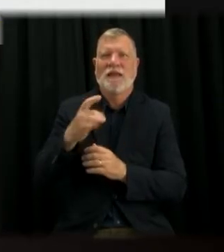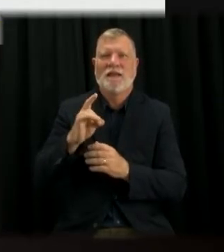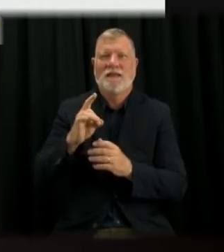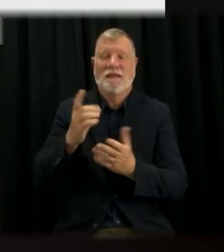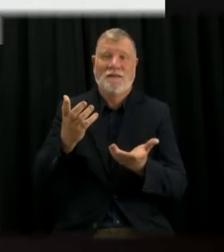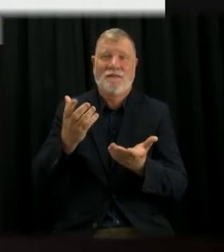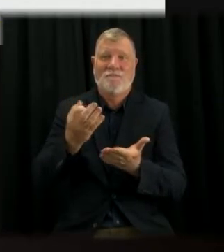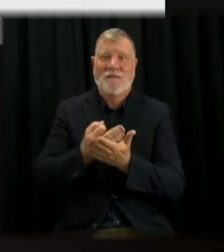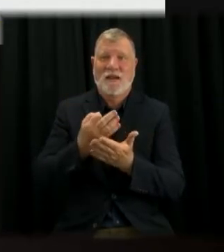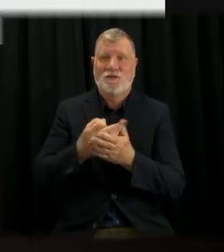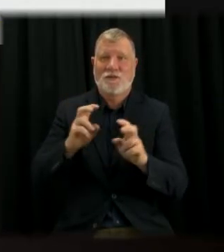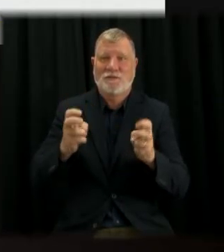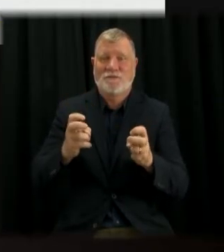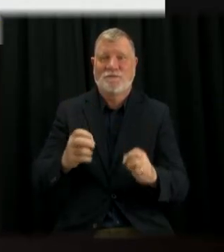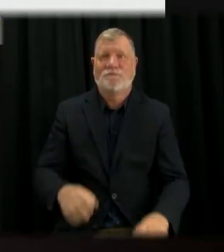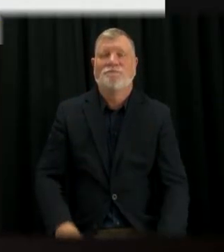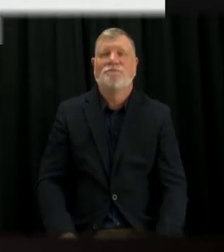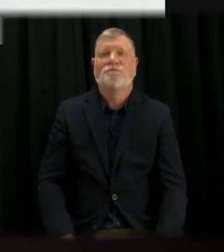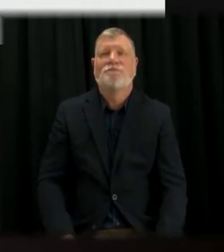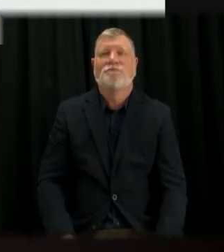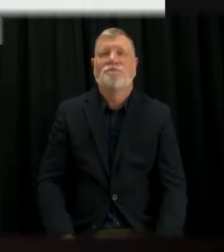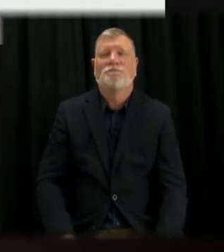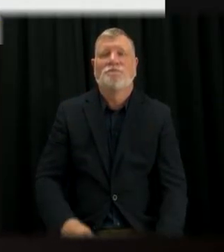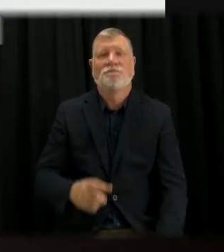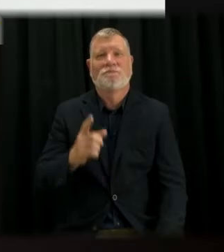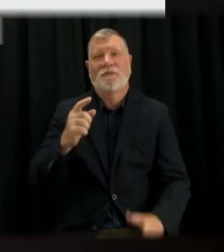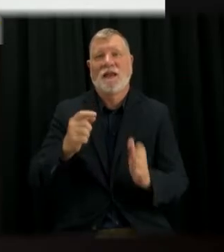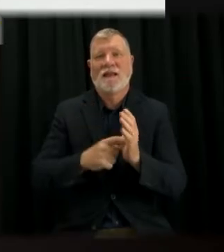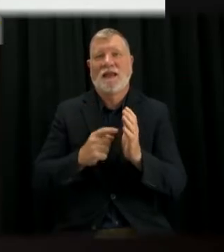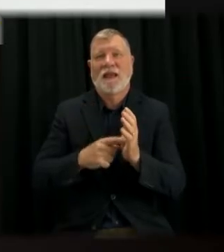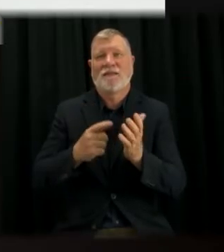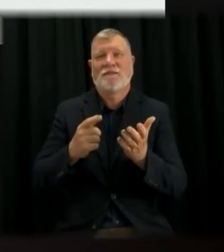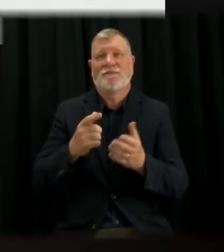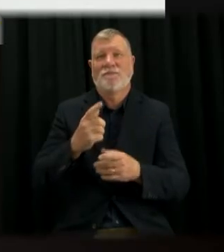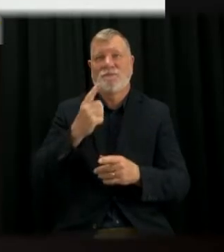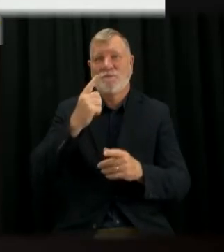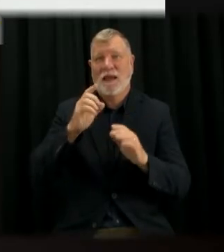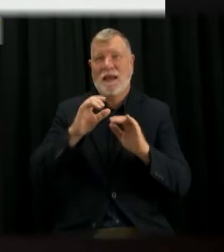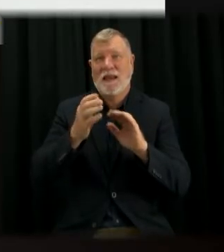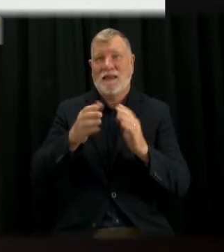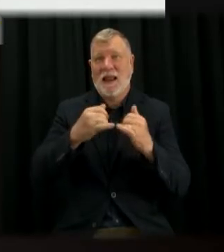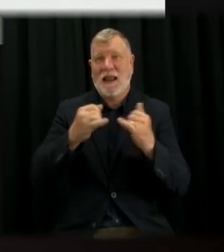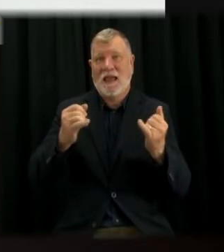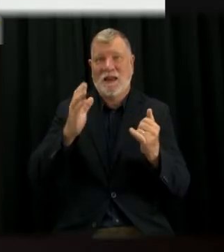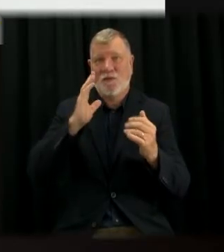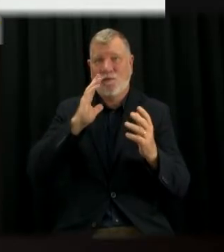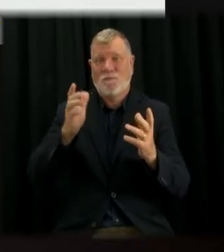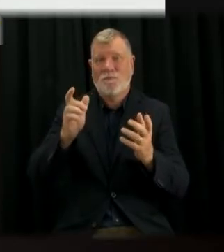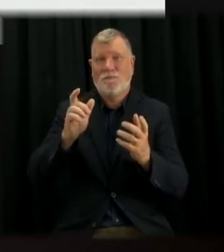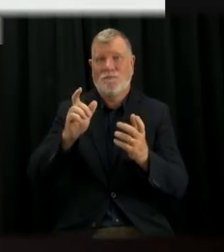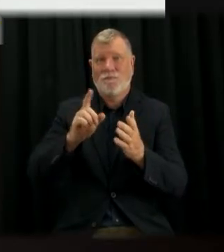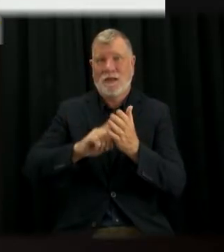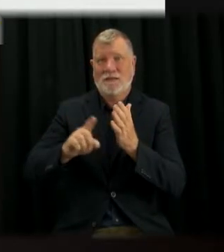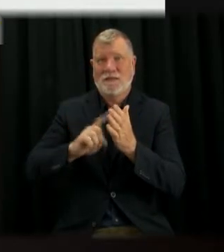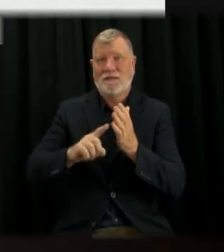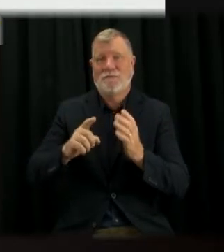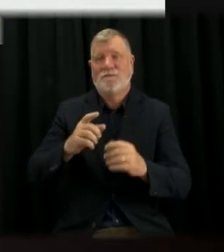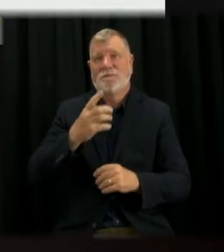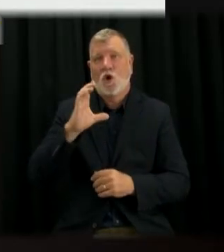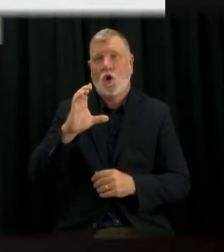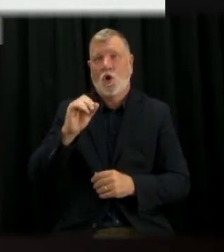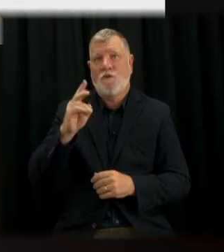sus estados financieros y se fueron conducidas entre marzo y abril, y estas fechas límites se